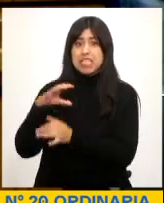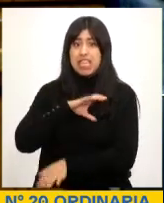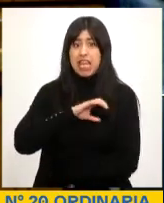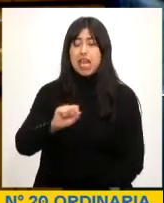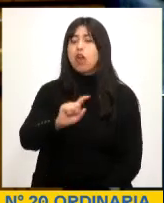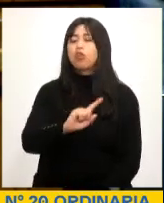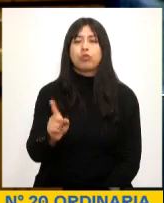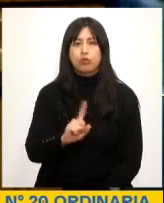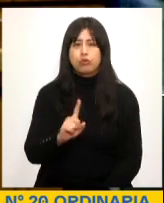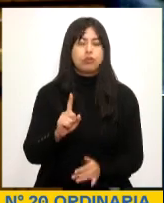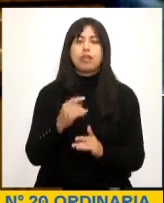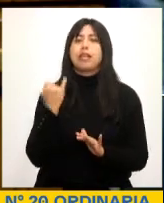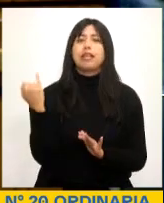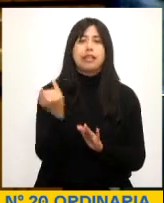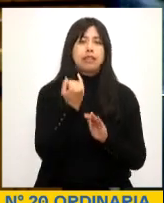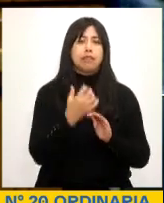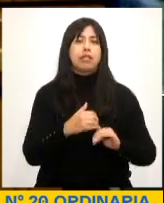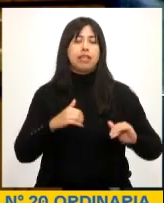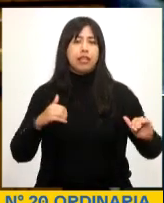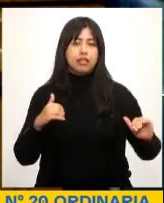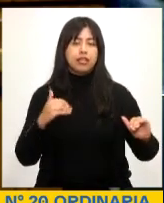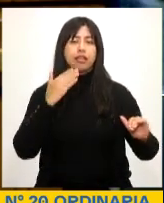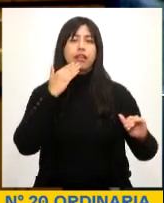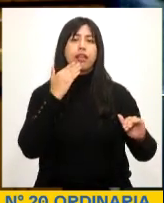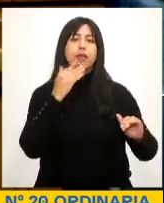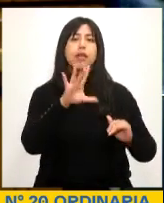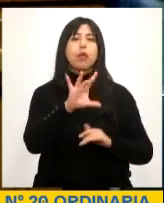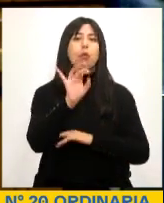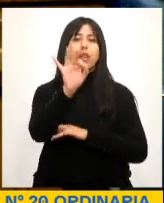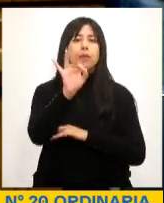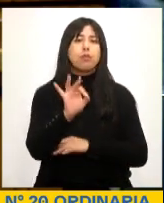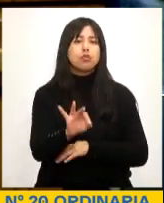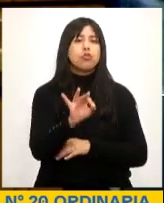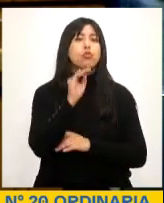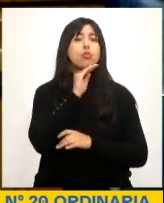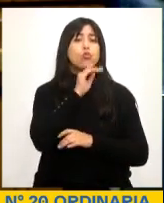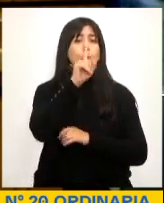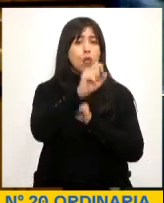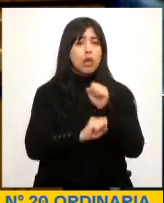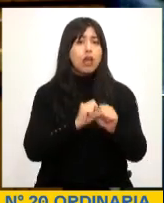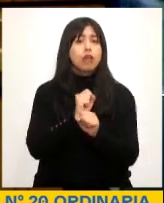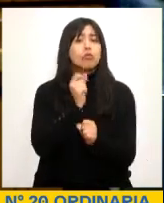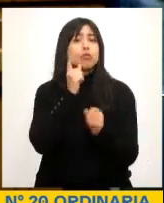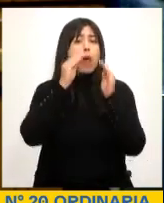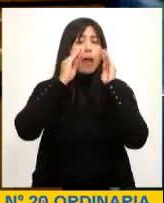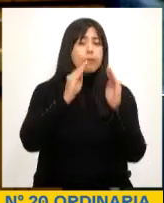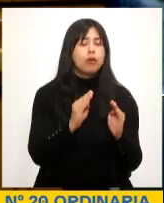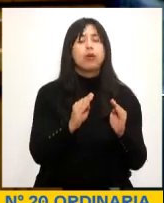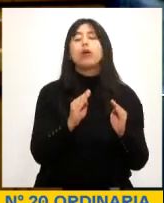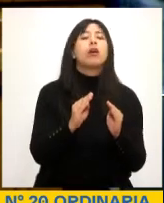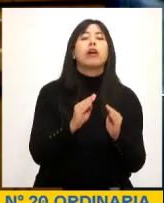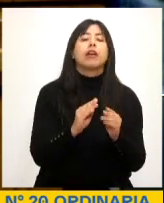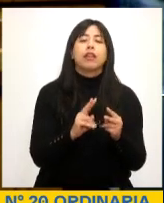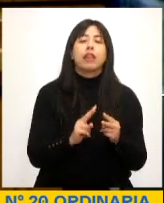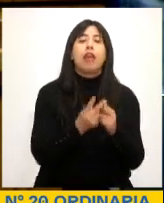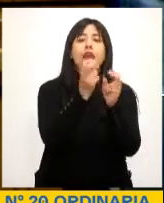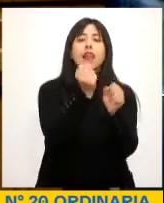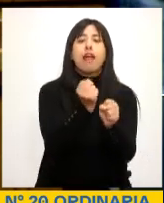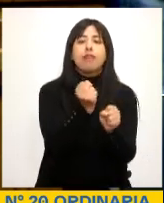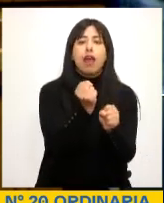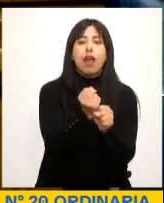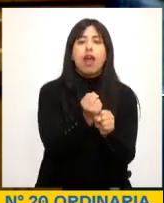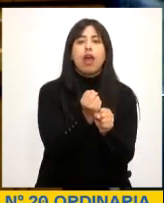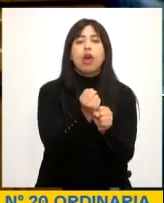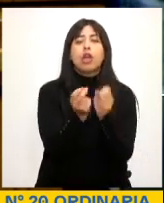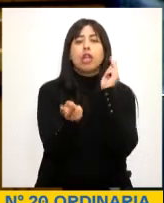y además se determina que el 50% de los mismos deberán ser utilizados cada año exclusivamente en obras relacionadas directamente con la conectividad